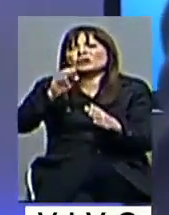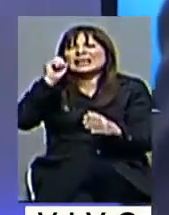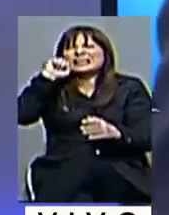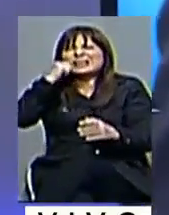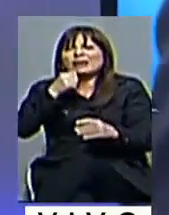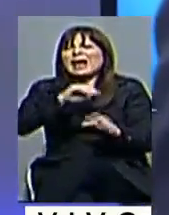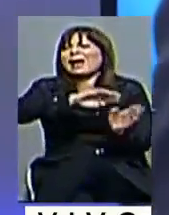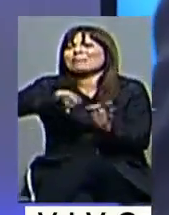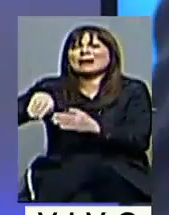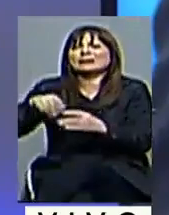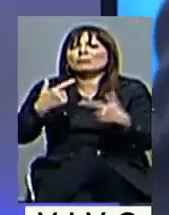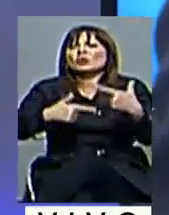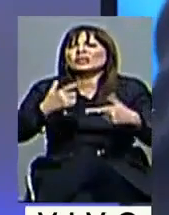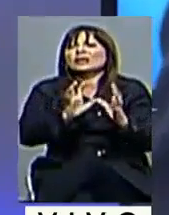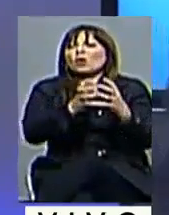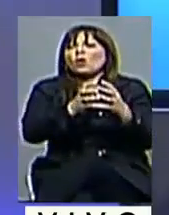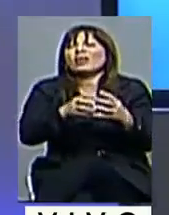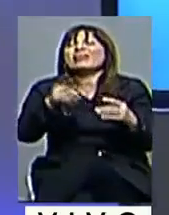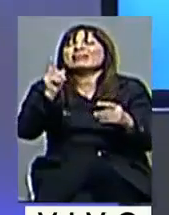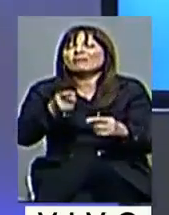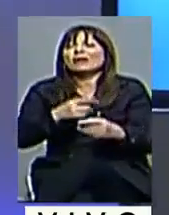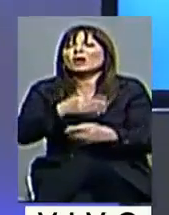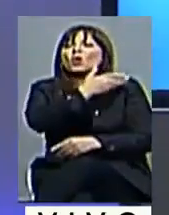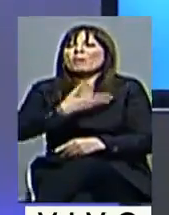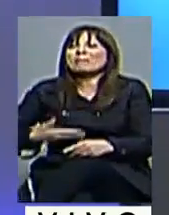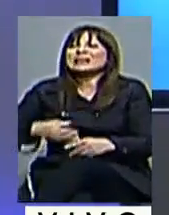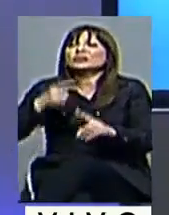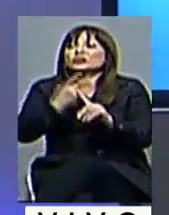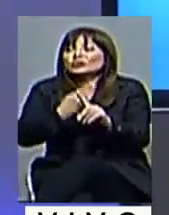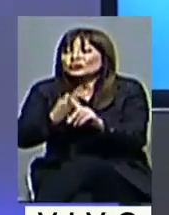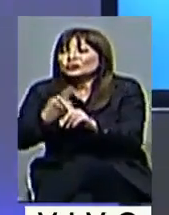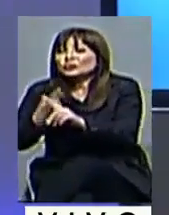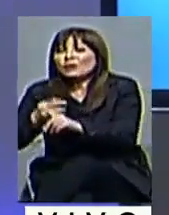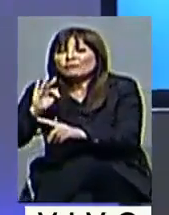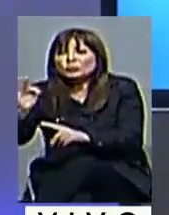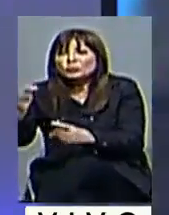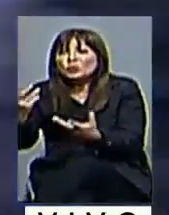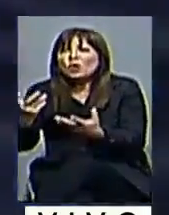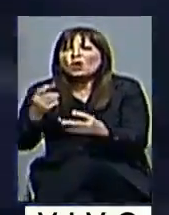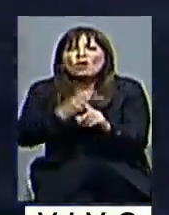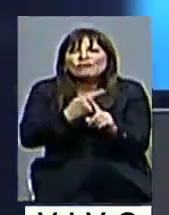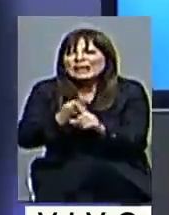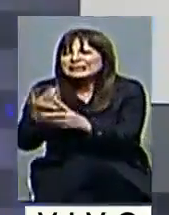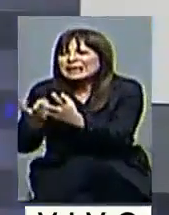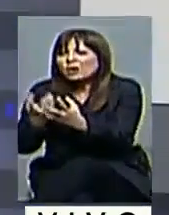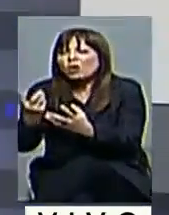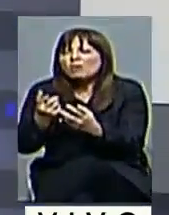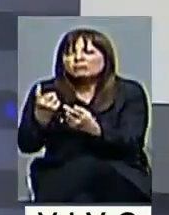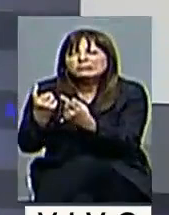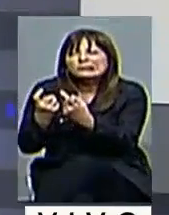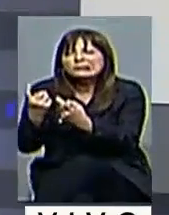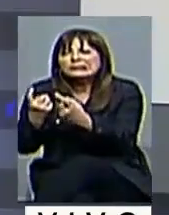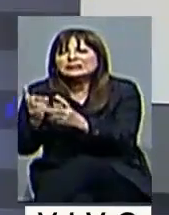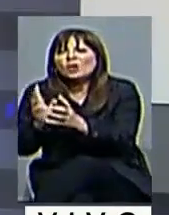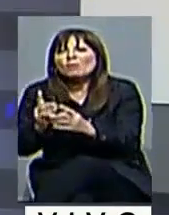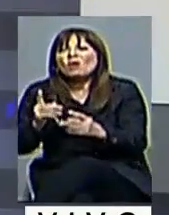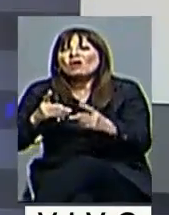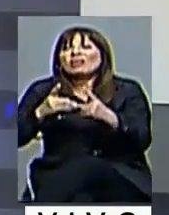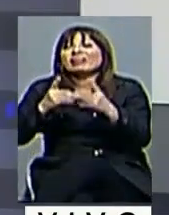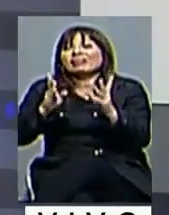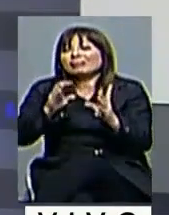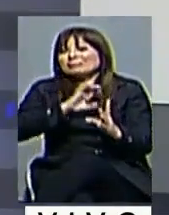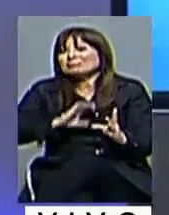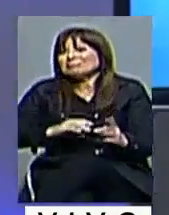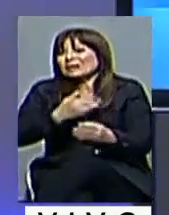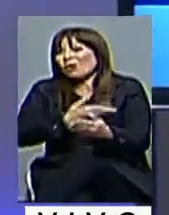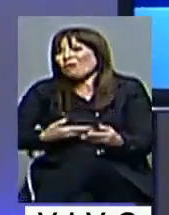sectores y hacer un gobierno más amplio, un gobierno que conversa más, yo feliz de verlo así, igual que se le hizo un guiño a la DC con Jaime Rabinet en el gobierno anterior, en